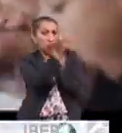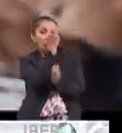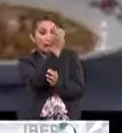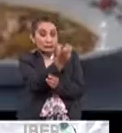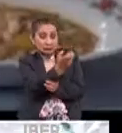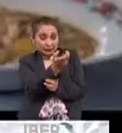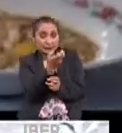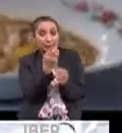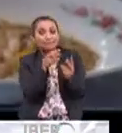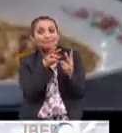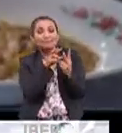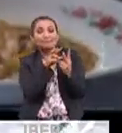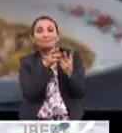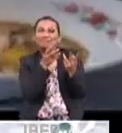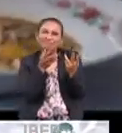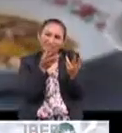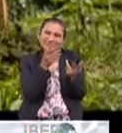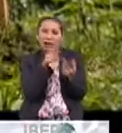es la gran